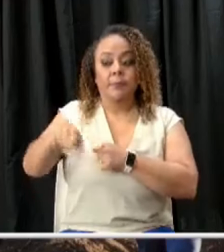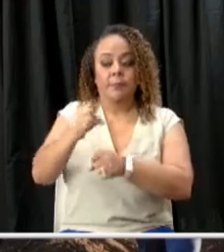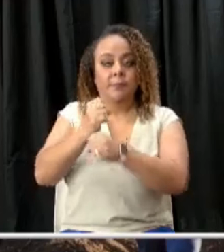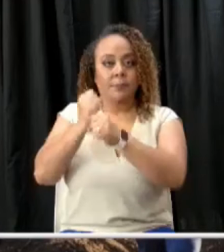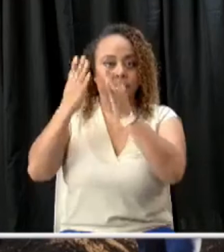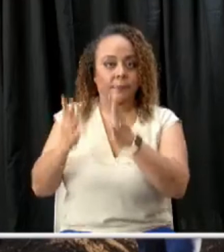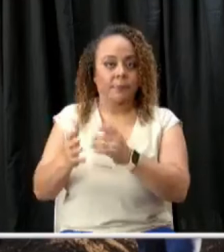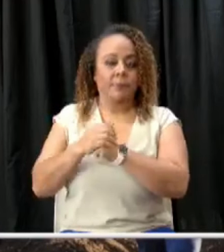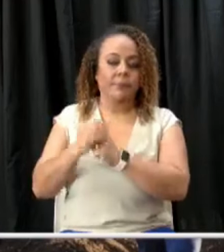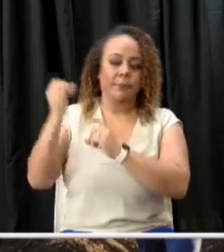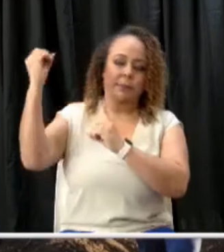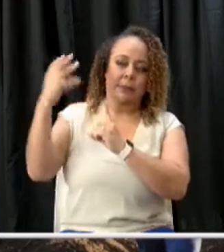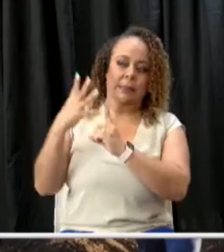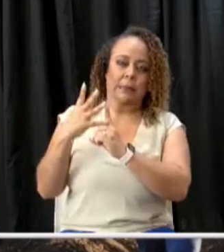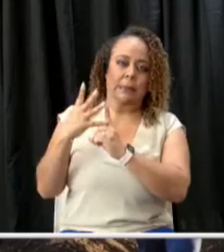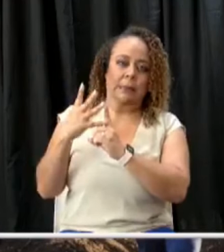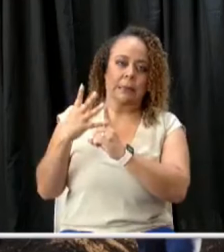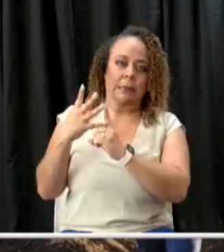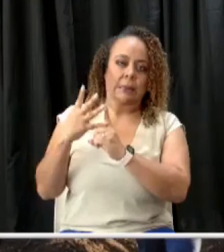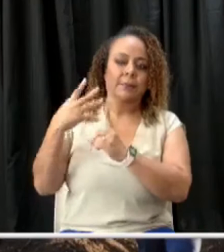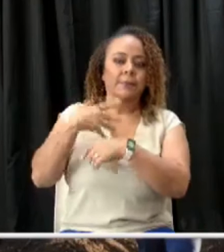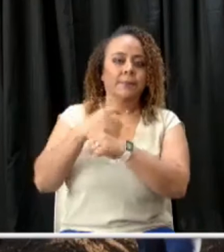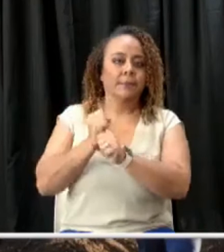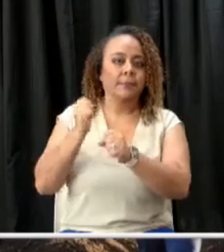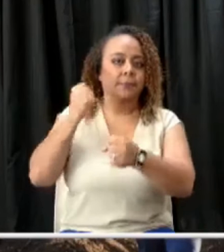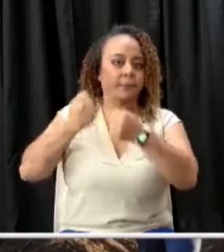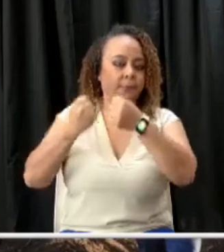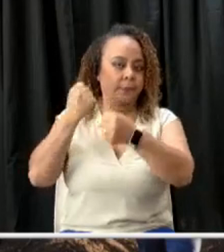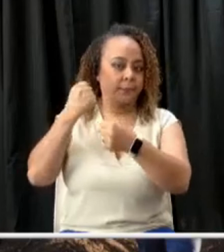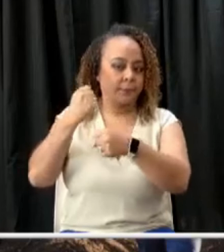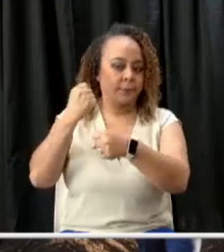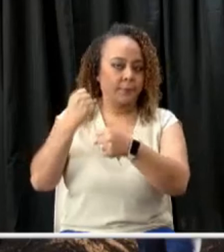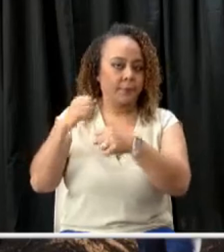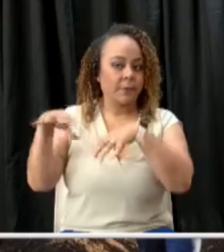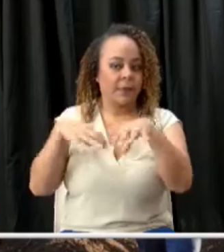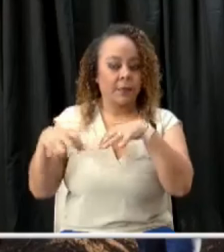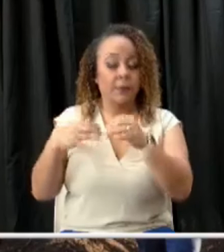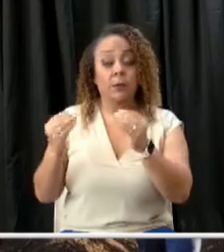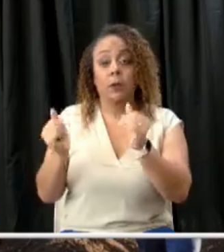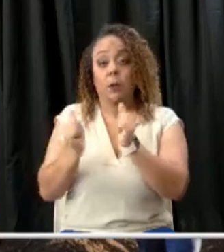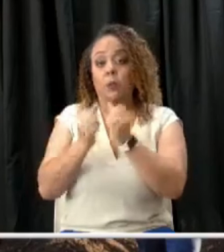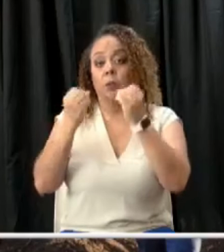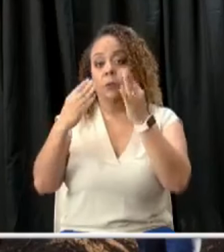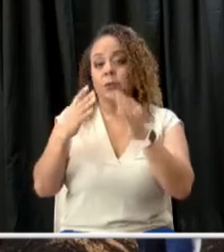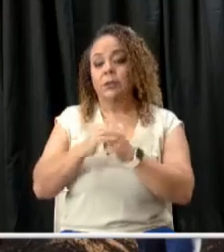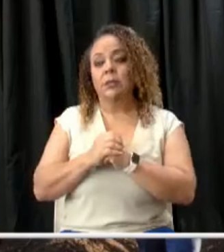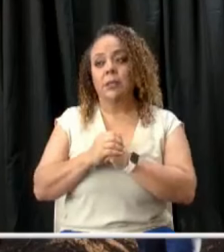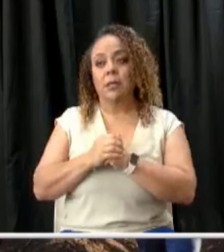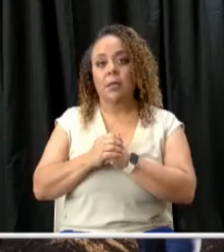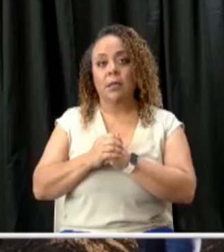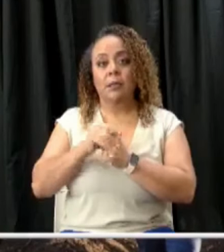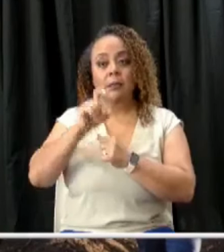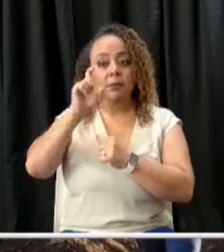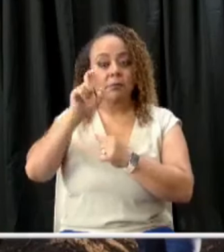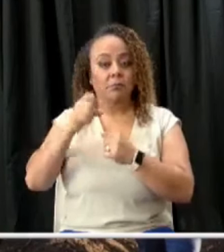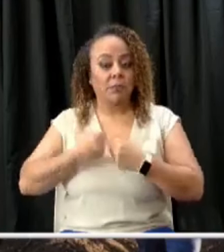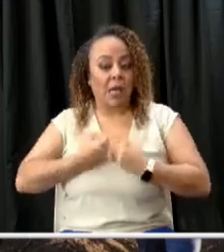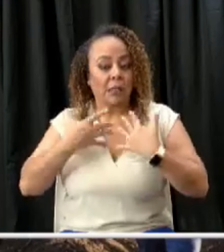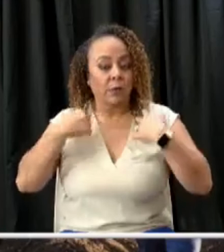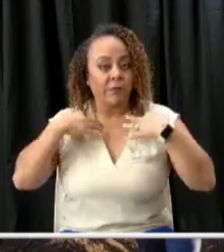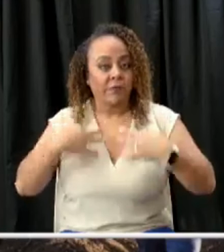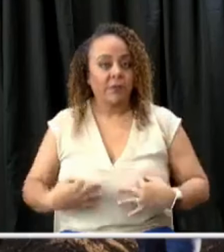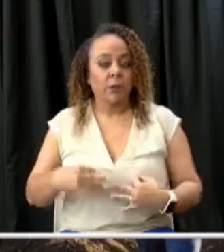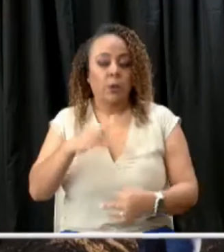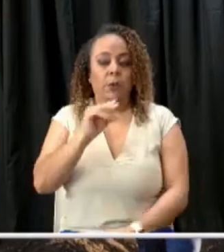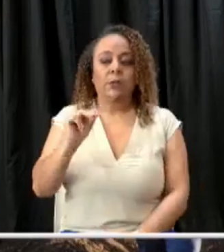trabajadores que están expuestos al sol, que realizan actividades con altas demandas físicas y que generalmente